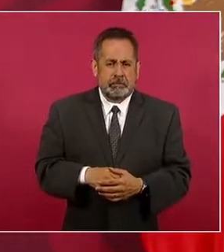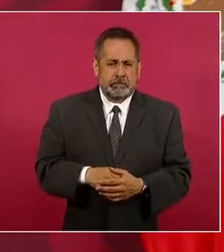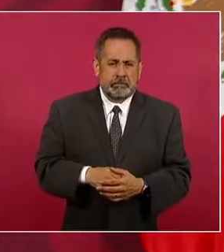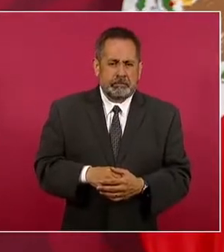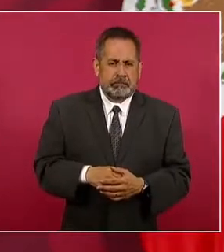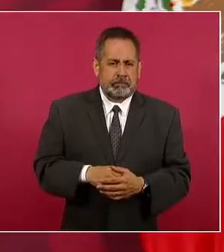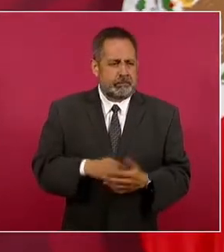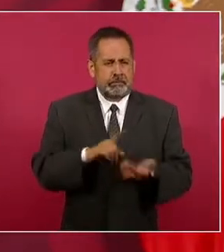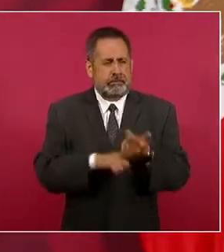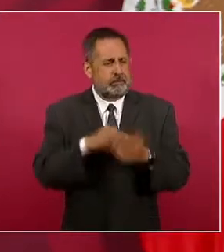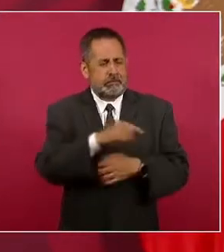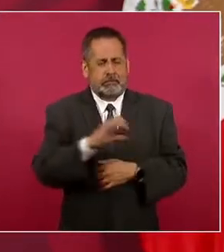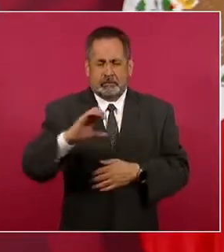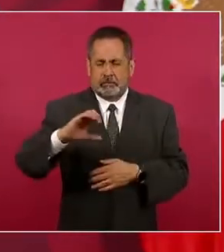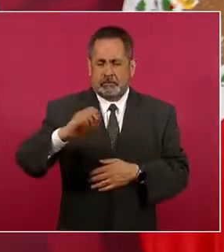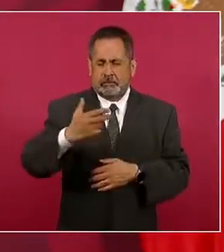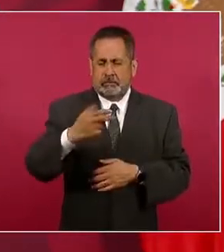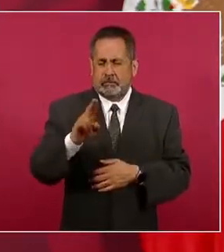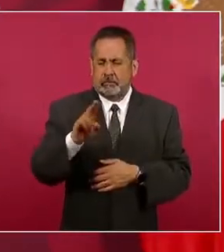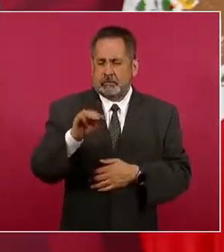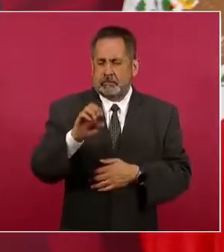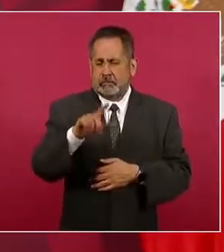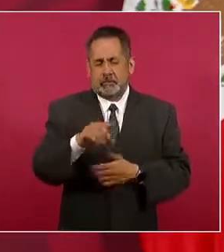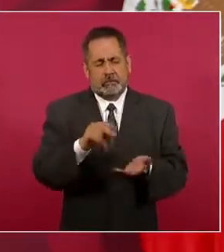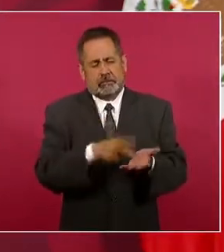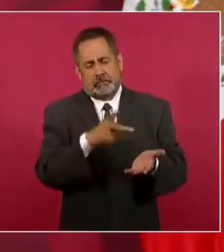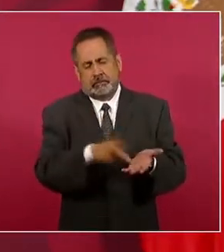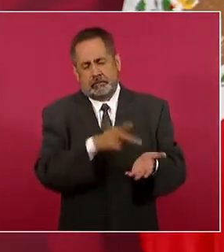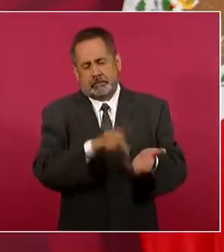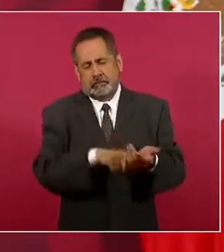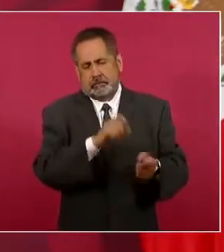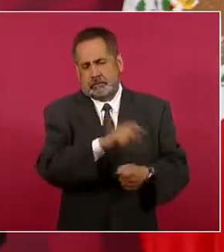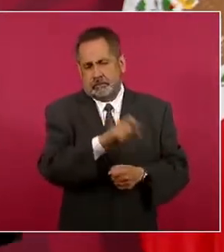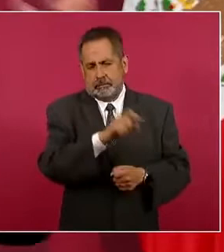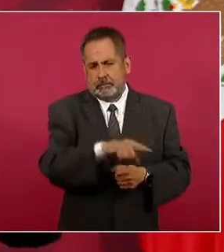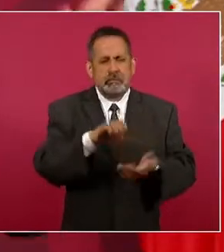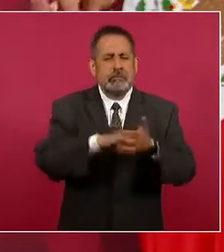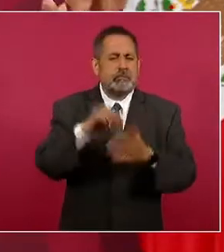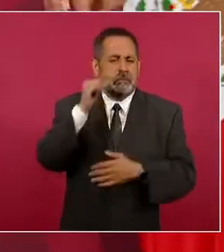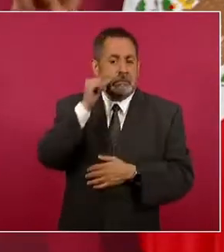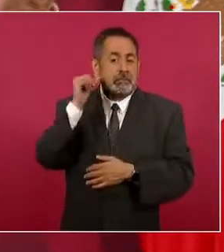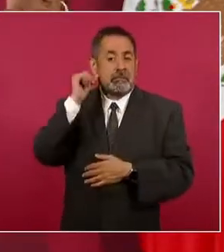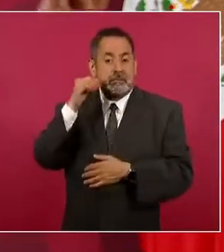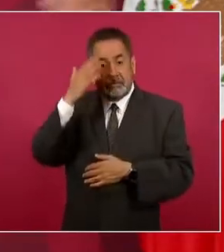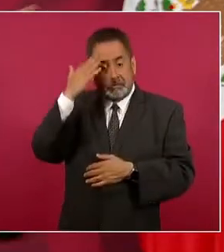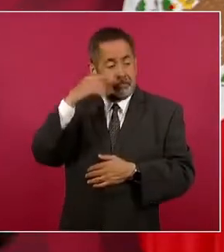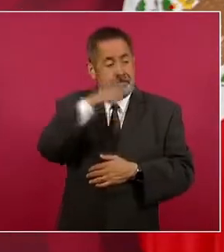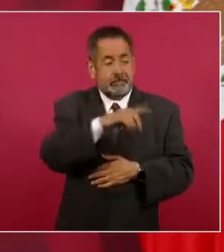Pues Chumela cada rato, ¿no? Ayer la